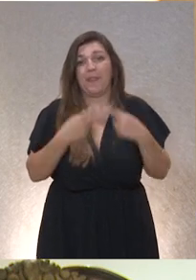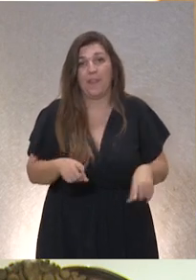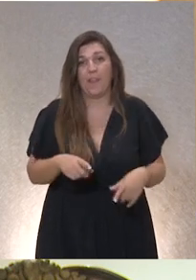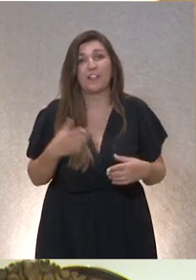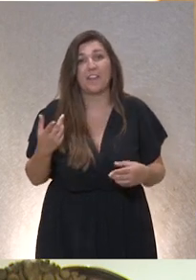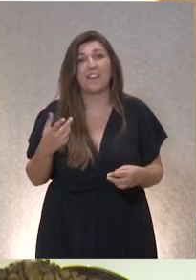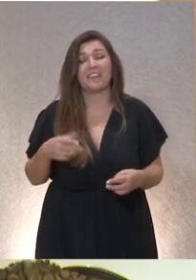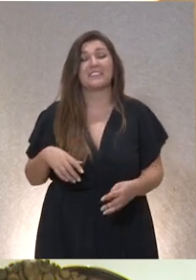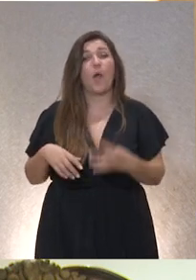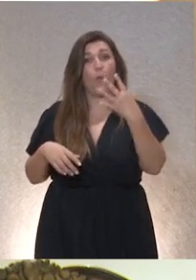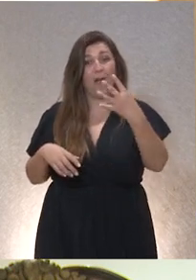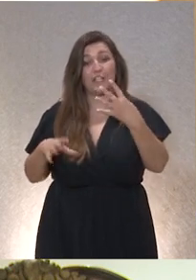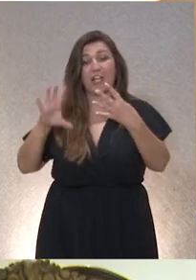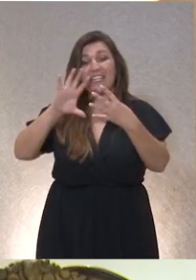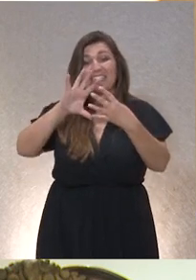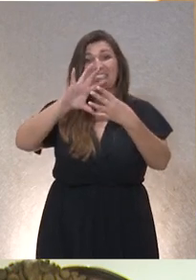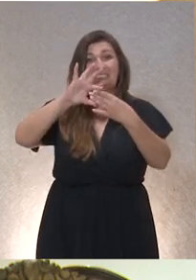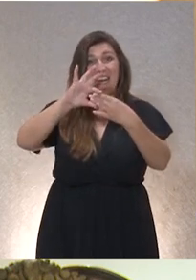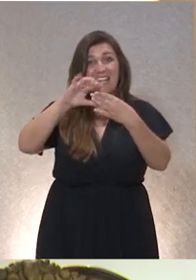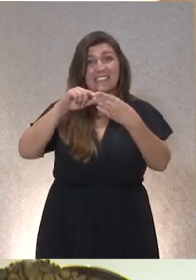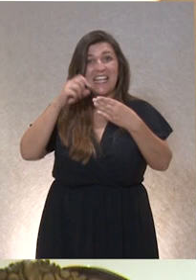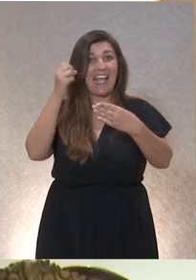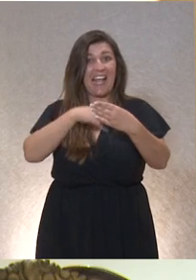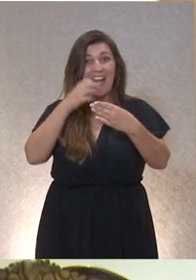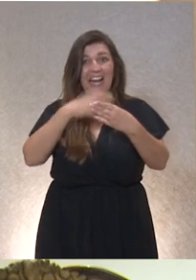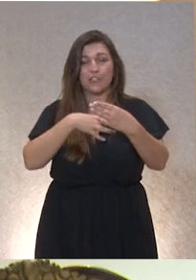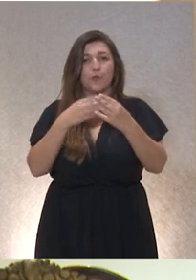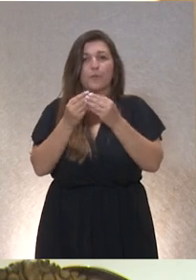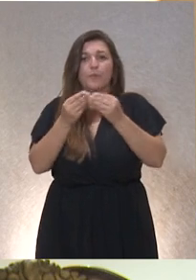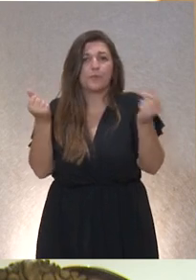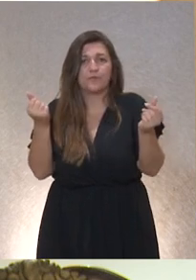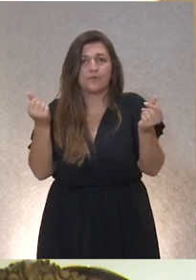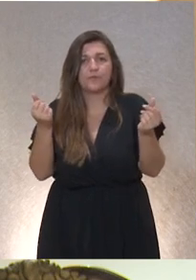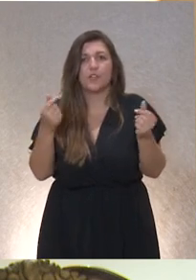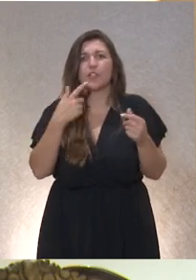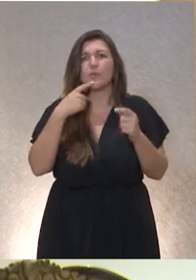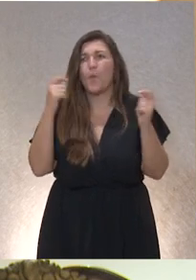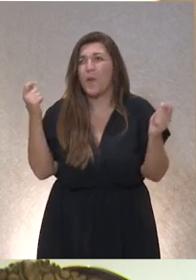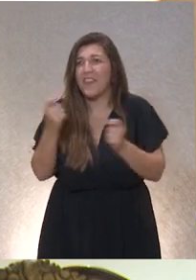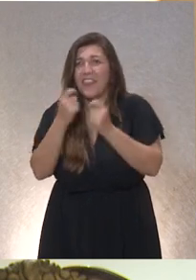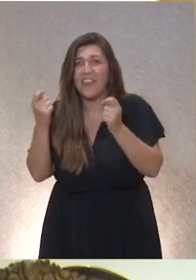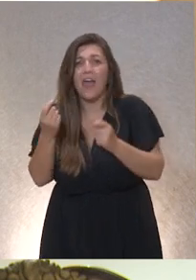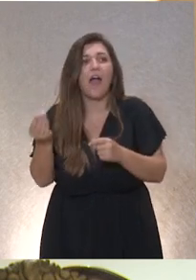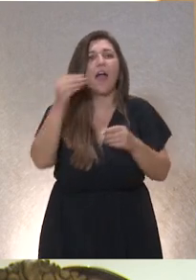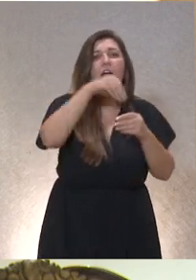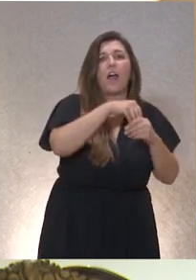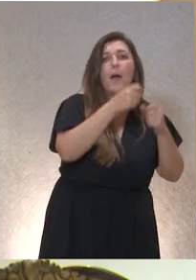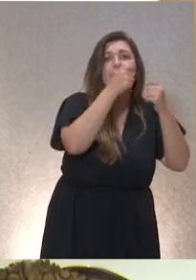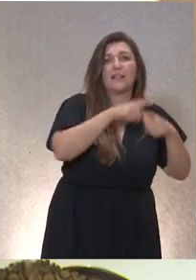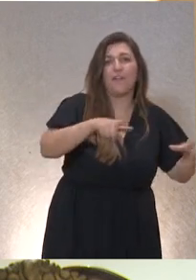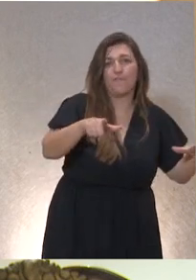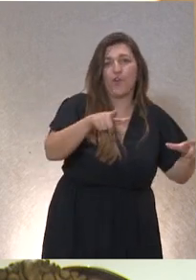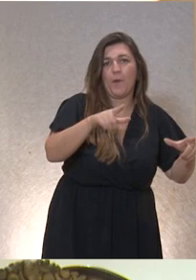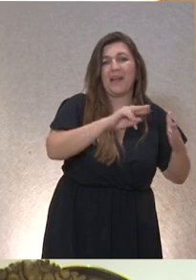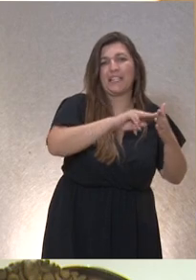tradicionales de los medios han desaparecido en muy poco tiempo la publicidad ha ido a las plataformas tecnológicas